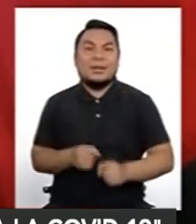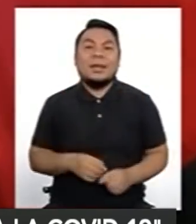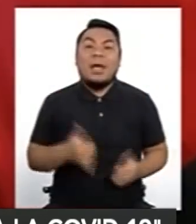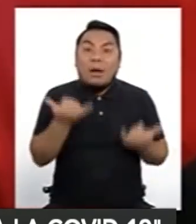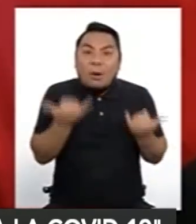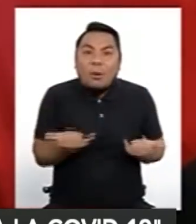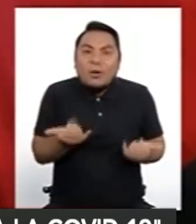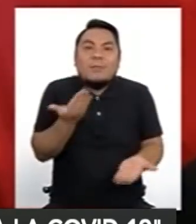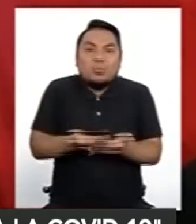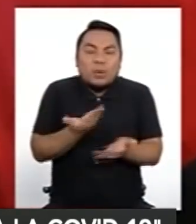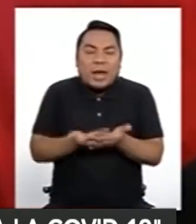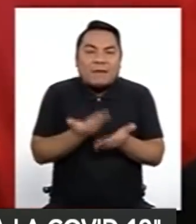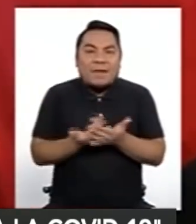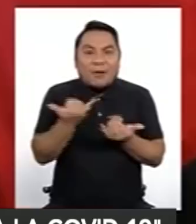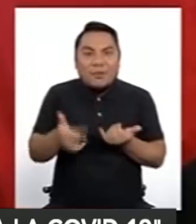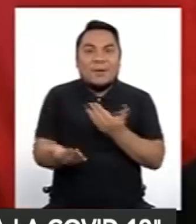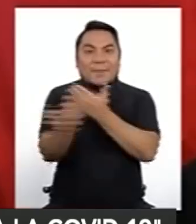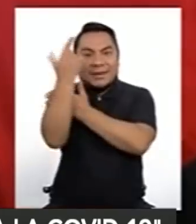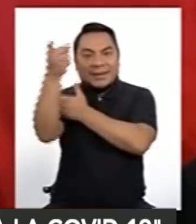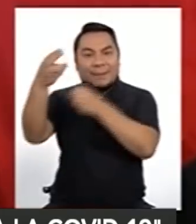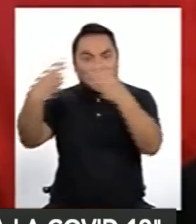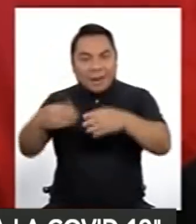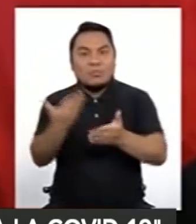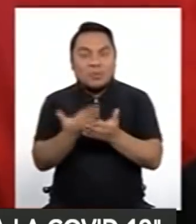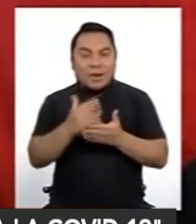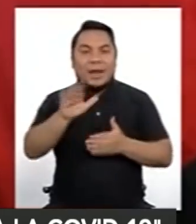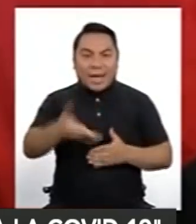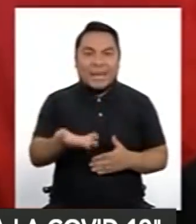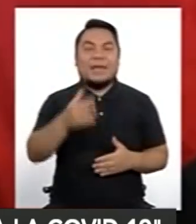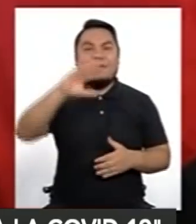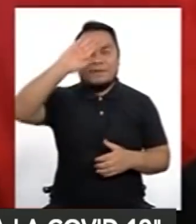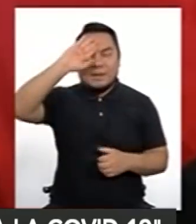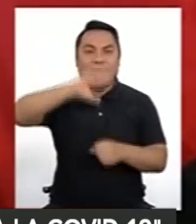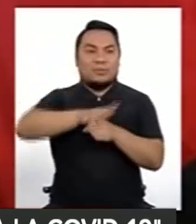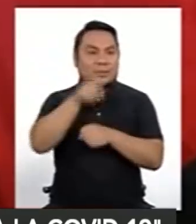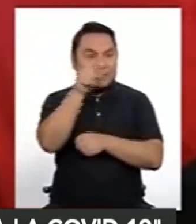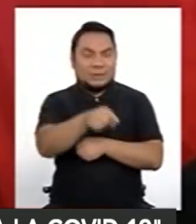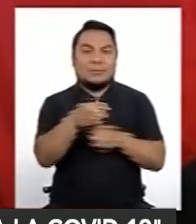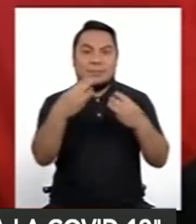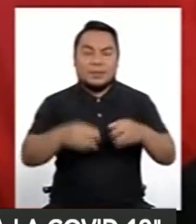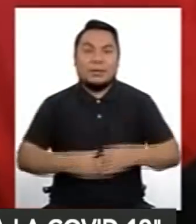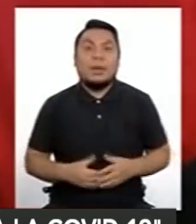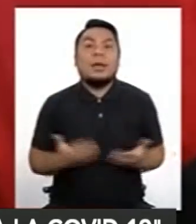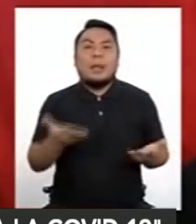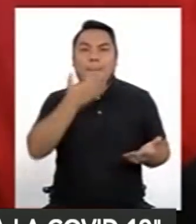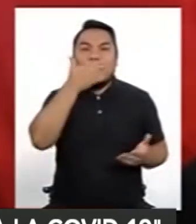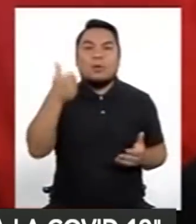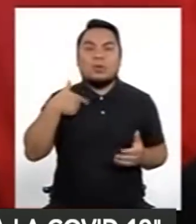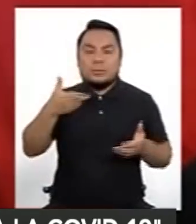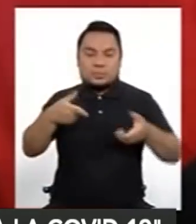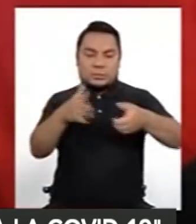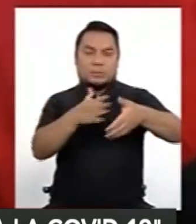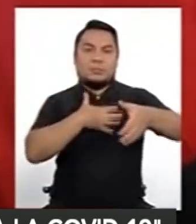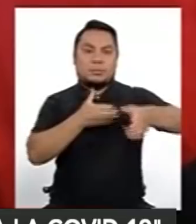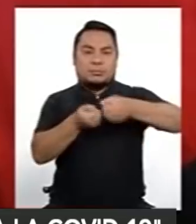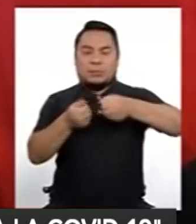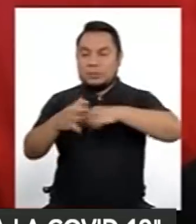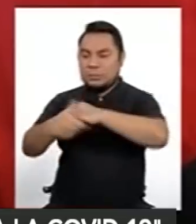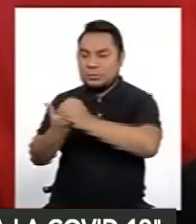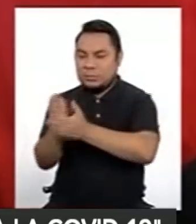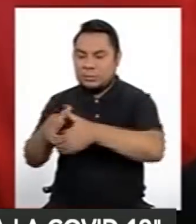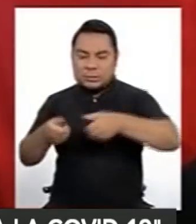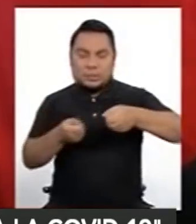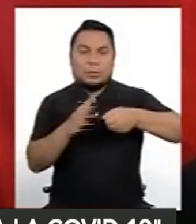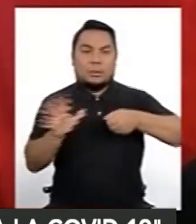demostrado hoy día. Entonces tenemos que evitar el contacto directo. Entonces me da la bolsa, la agarro, muy bien, ya. Una